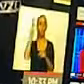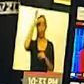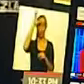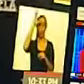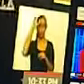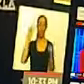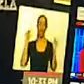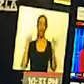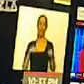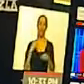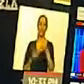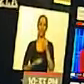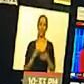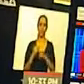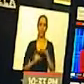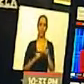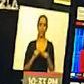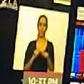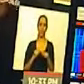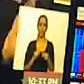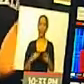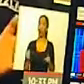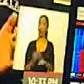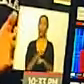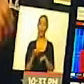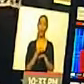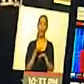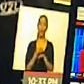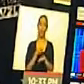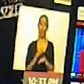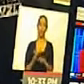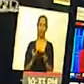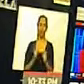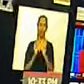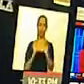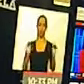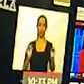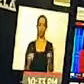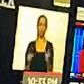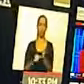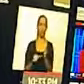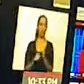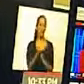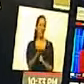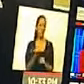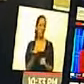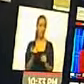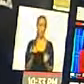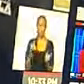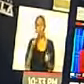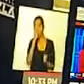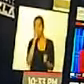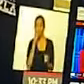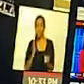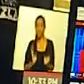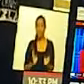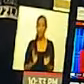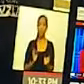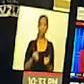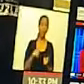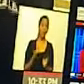está fabricando es un golpe de Estado cantado. Sí. ¿Por dónde viene? de repente por Brasil, porque ya el